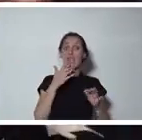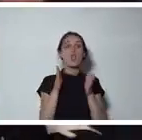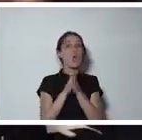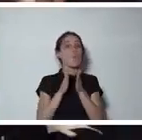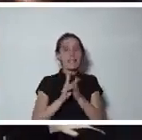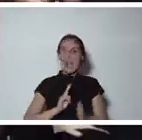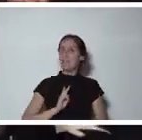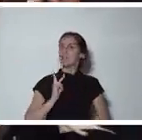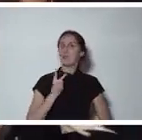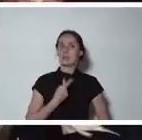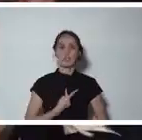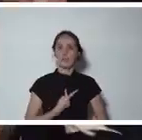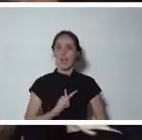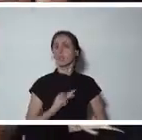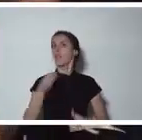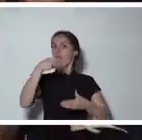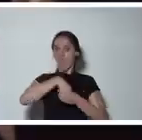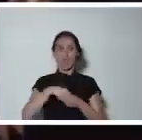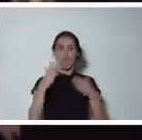de